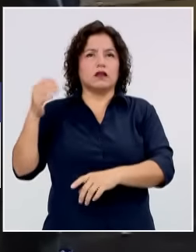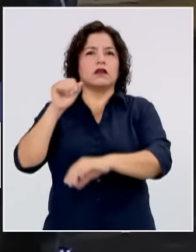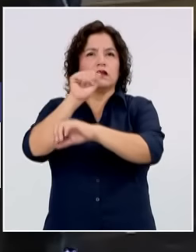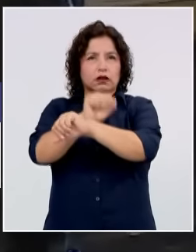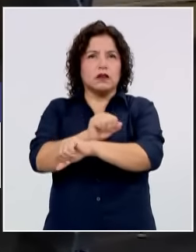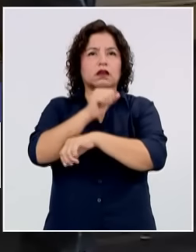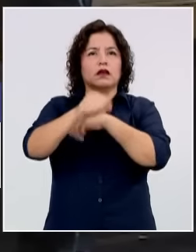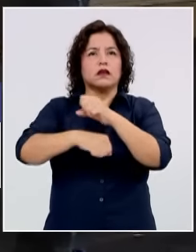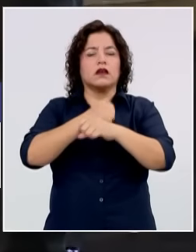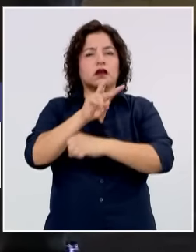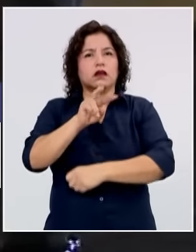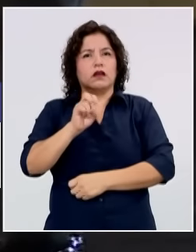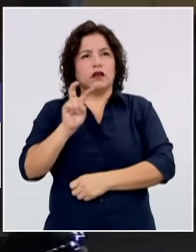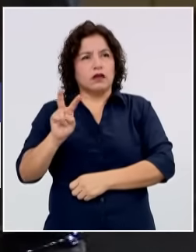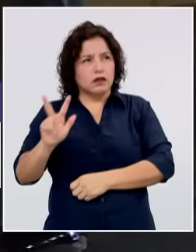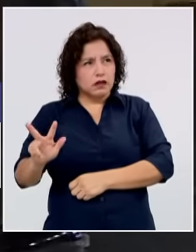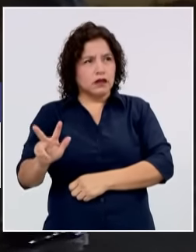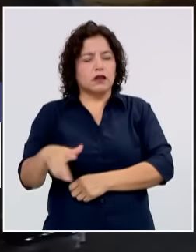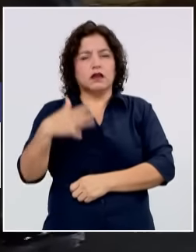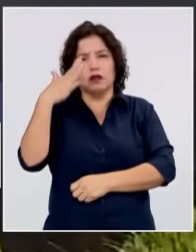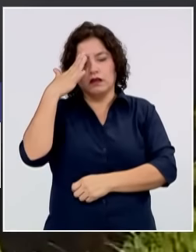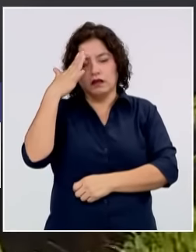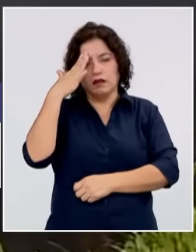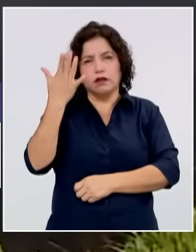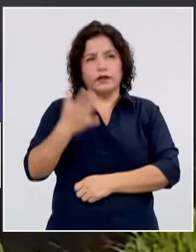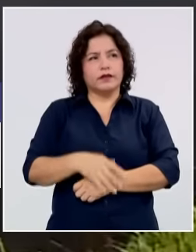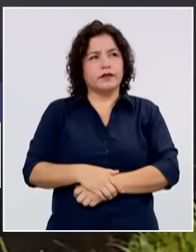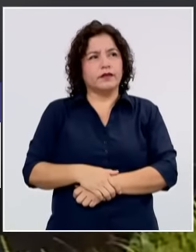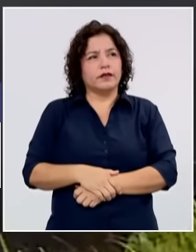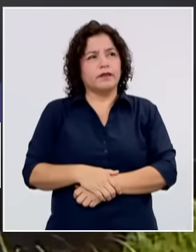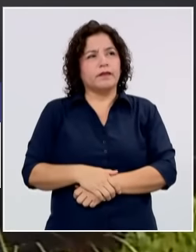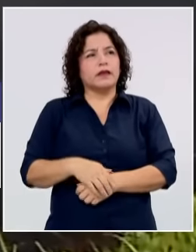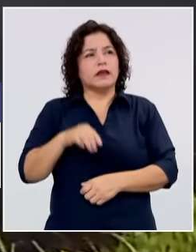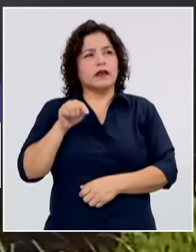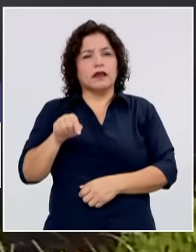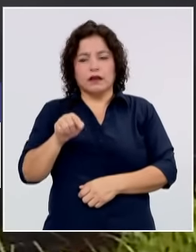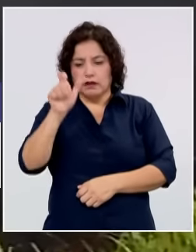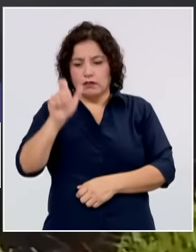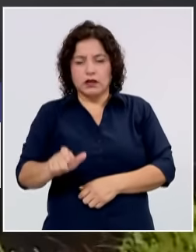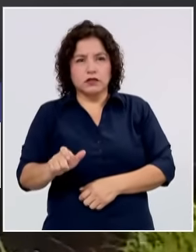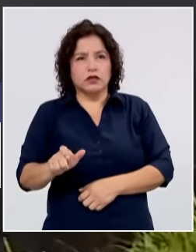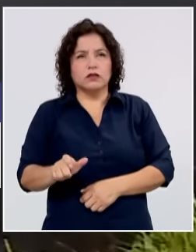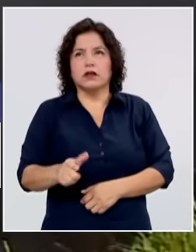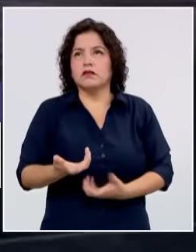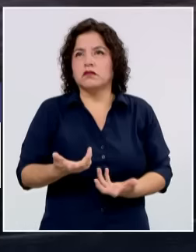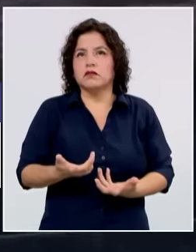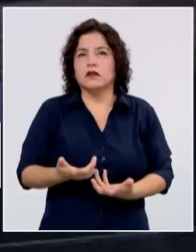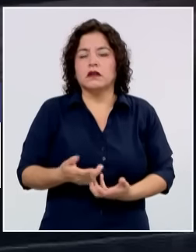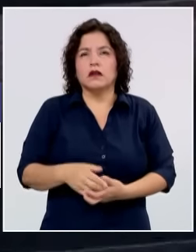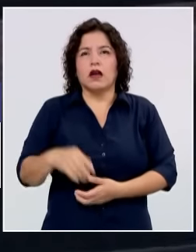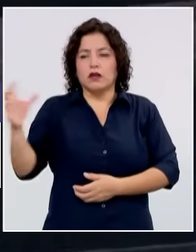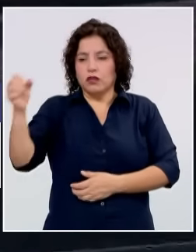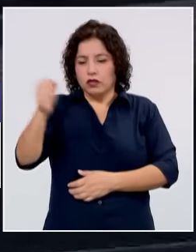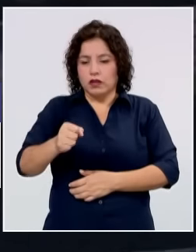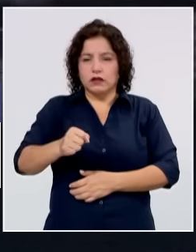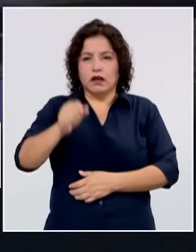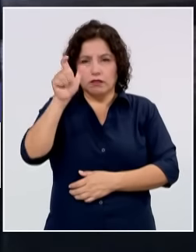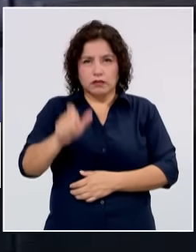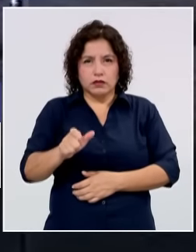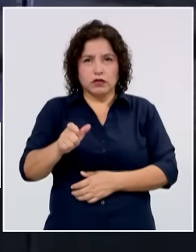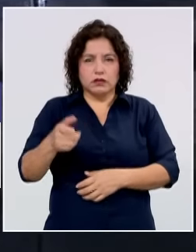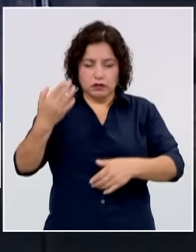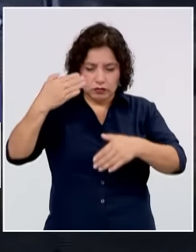2023 eh se supo que ellos se condicionaban incluso con busos no que llegaban hasta las